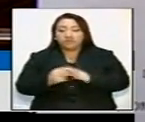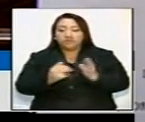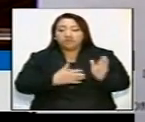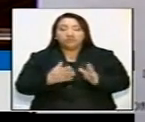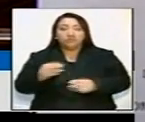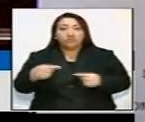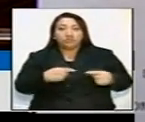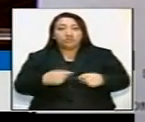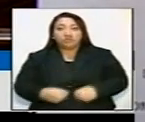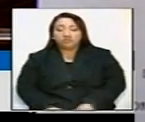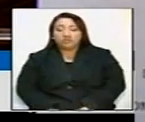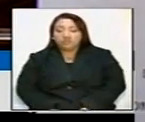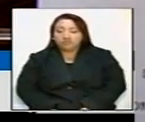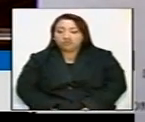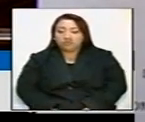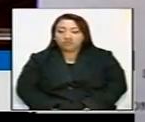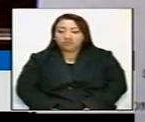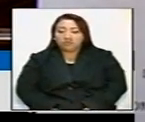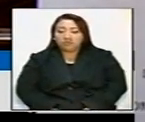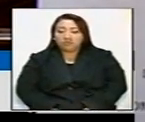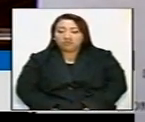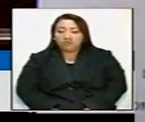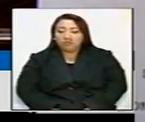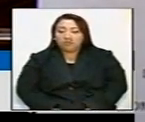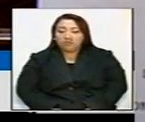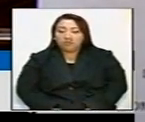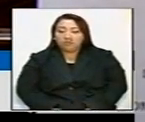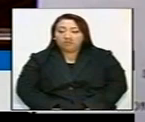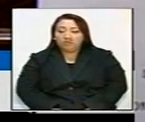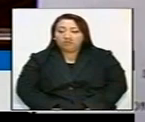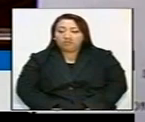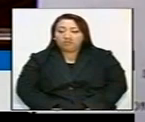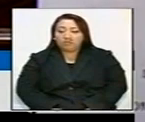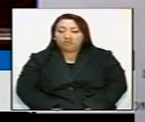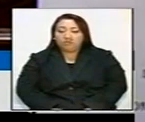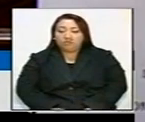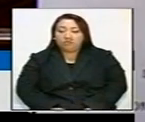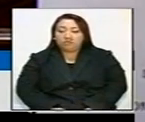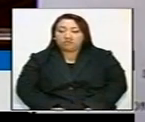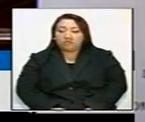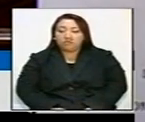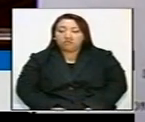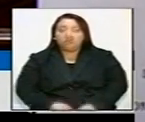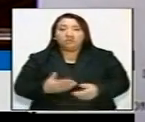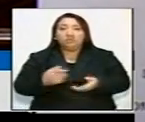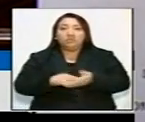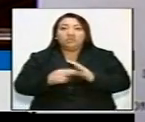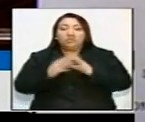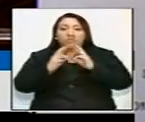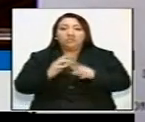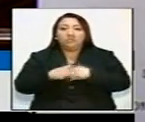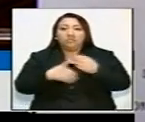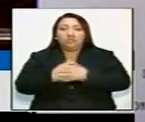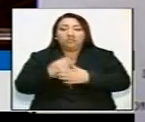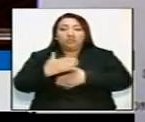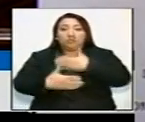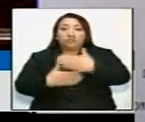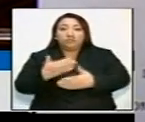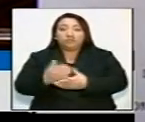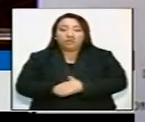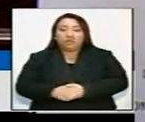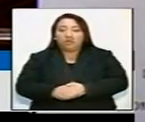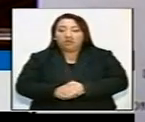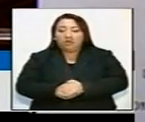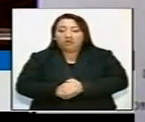plan de competitividad y productividad. Estas medidas vinieron a ser el resultado del trabajo de un proceso de